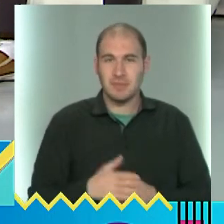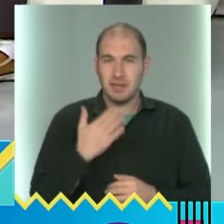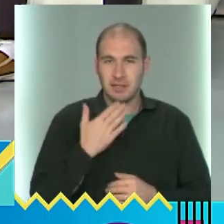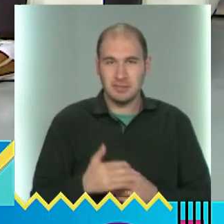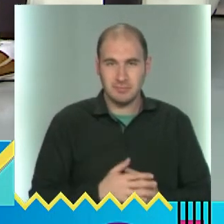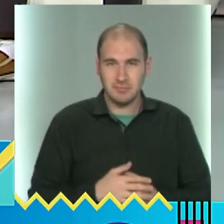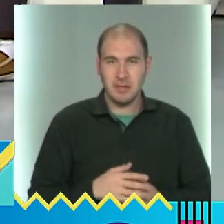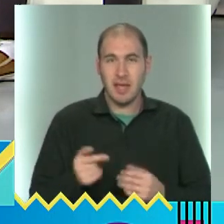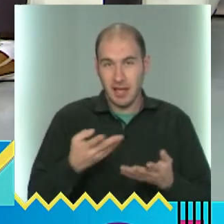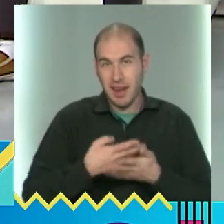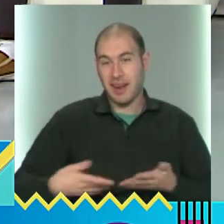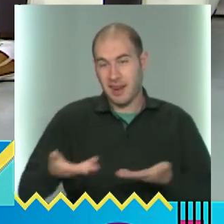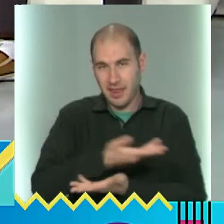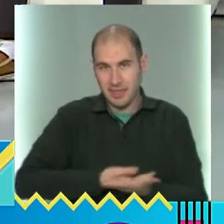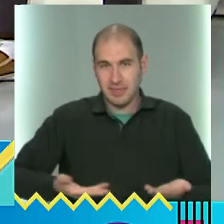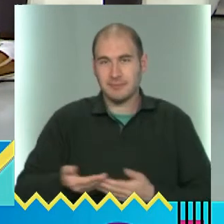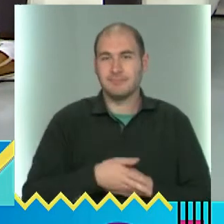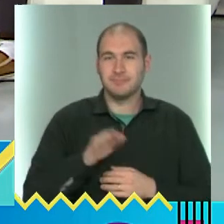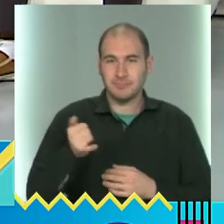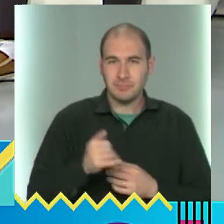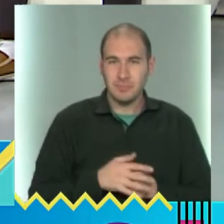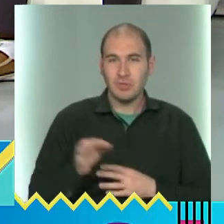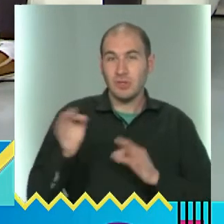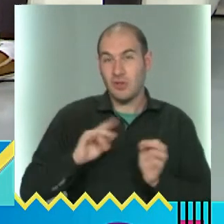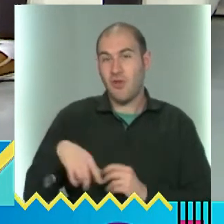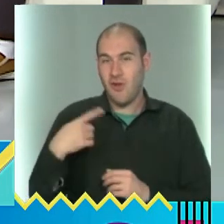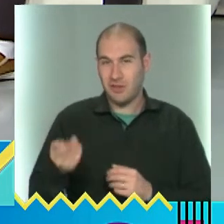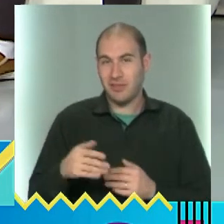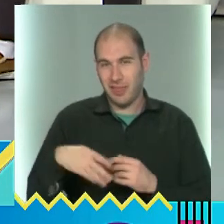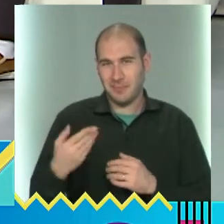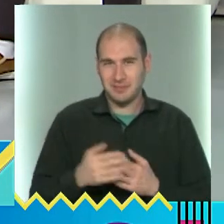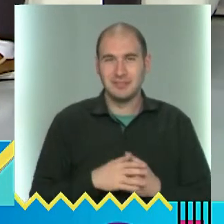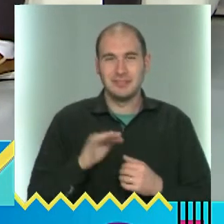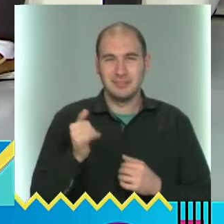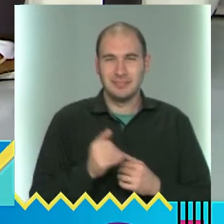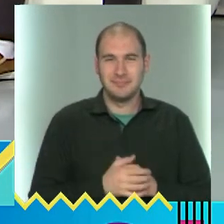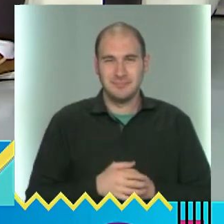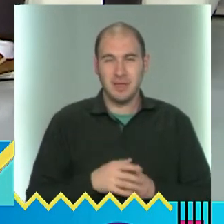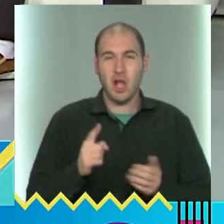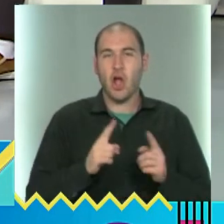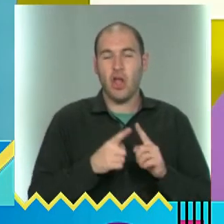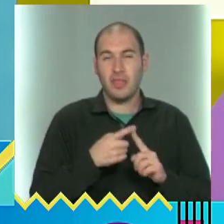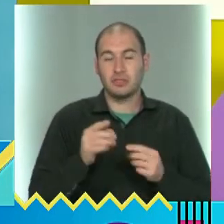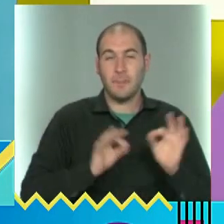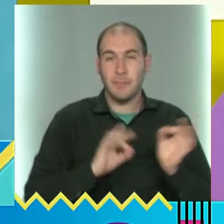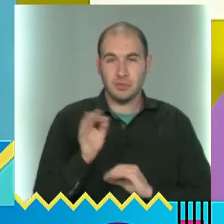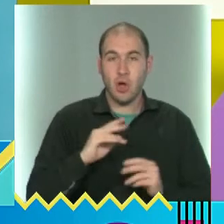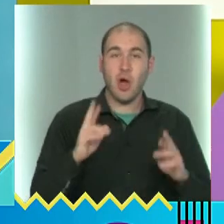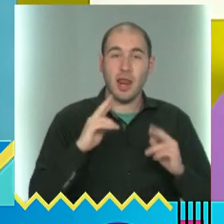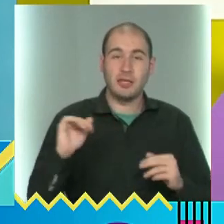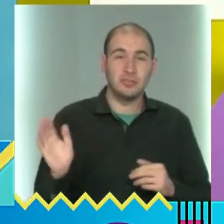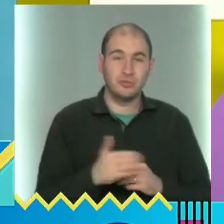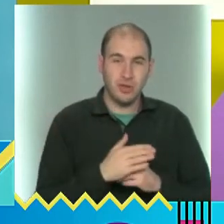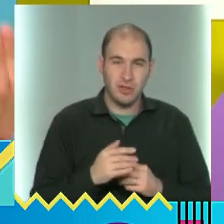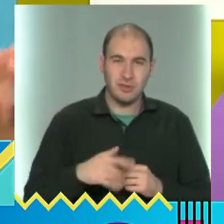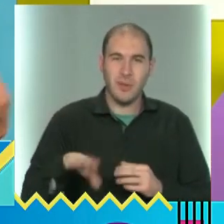red. Hay que generar red, exactamente. Ahora arrancamos otro proyecto a la salida. Todos con contactos para su proyecto. Ojalá lleguen todos a